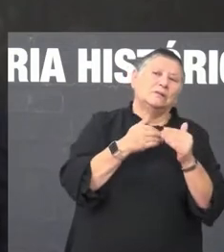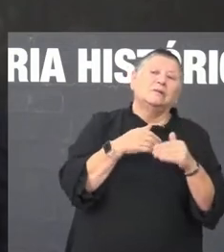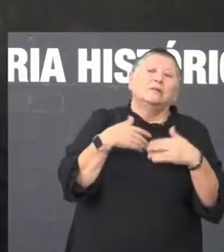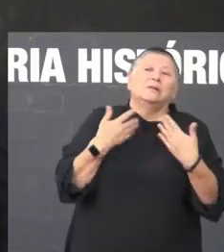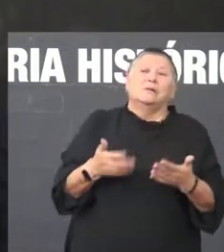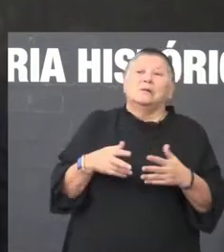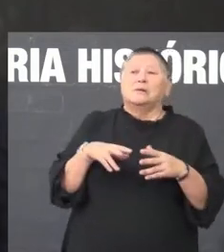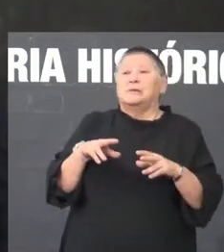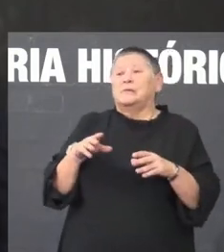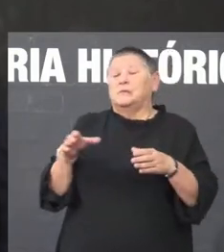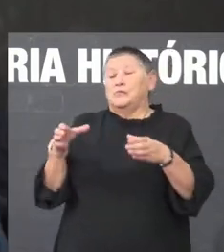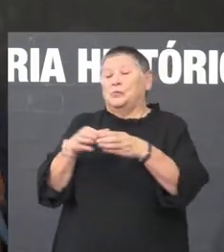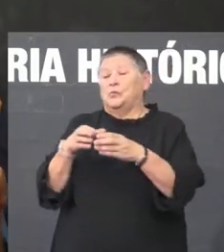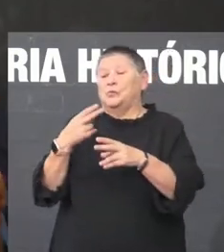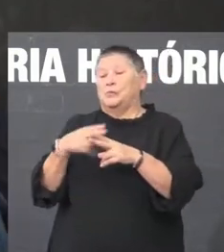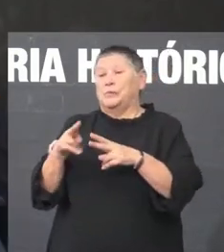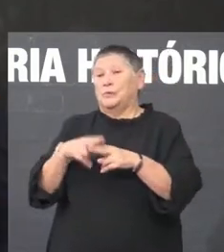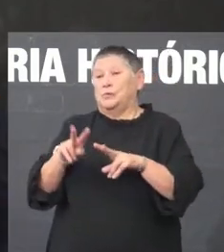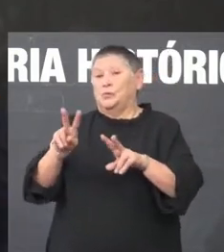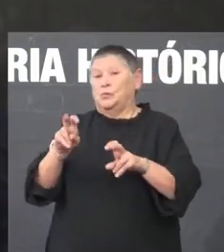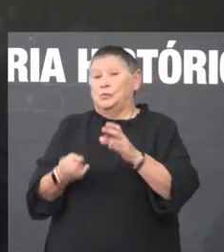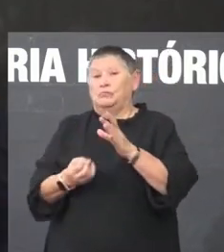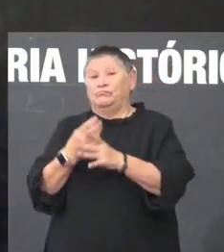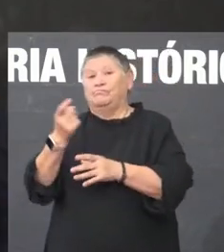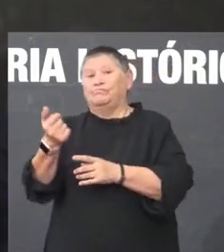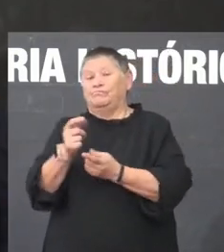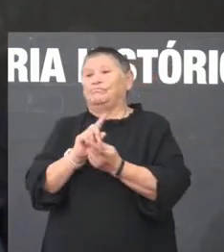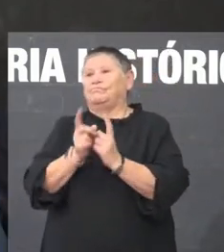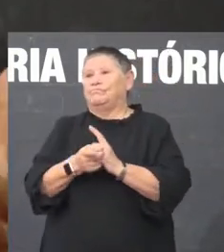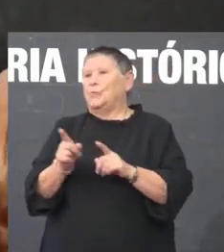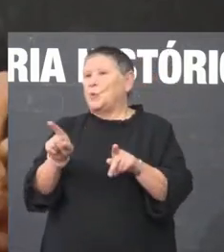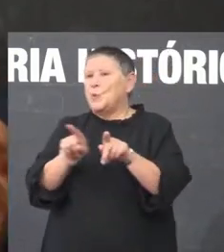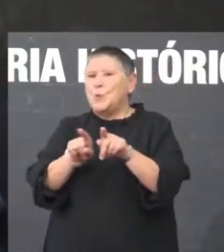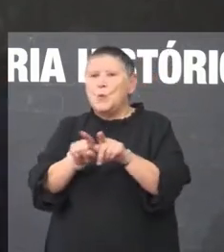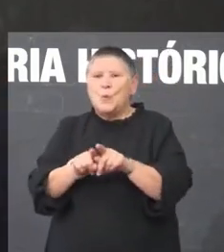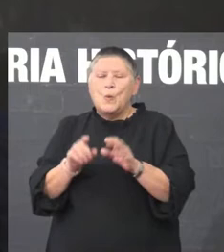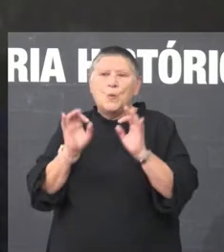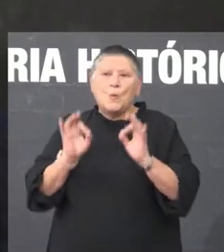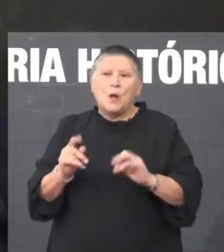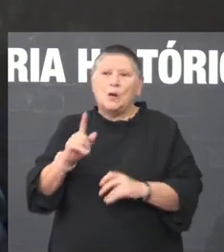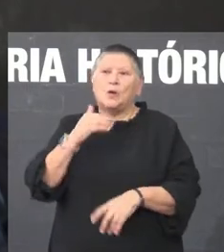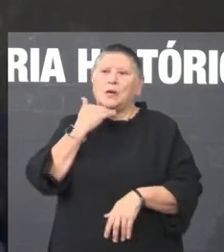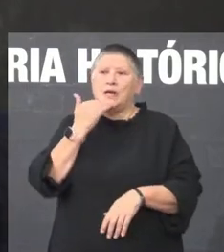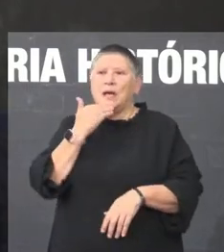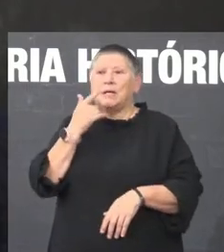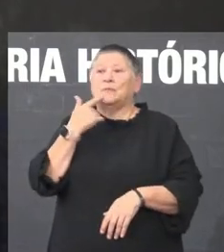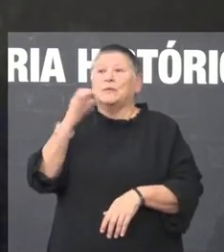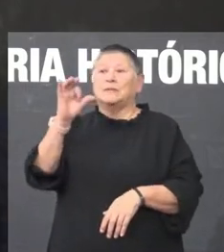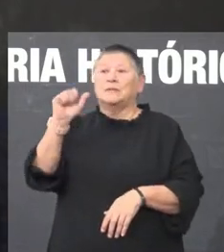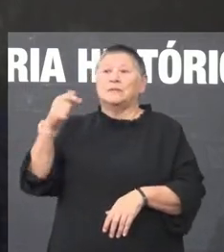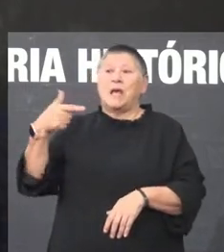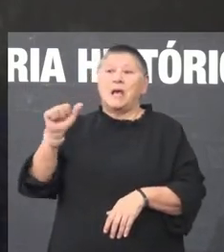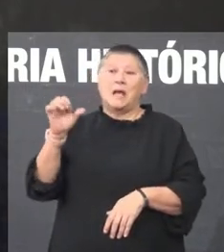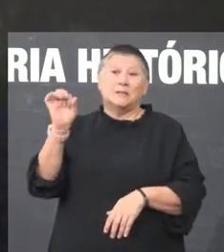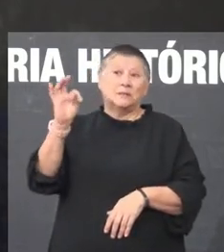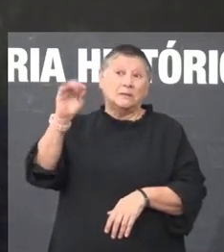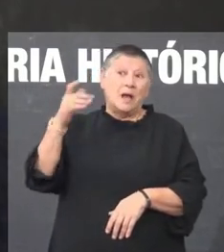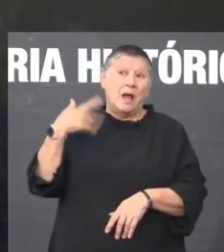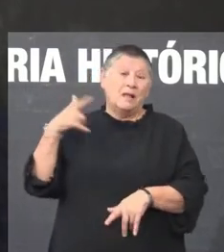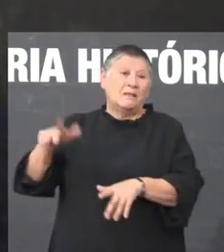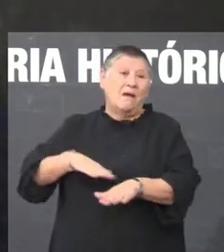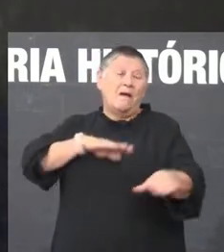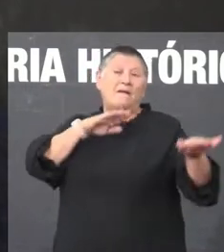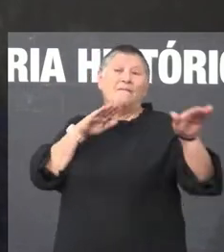partidos monárquicos. No era casual que Cánovas y Sagasta estuvieran a favor